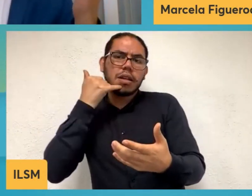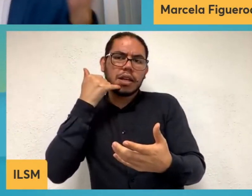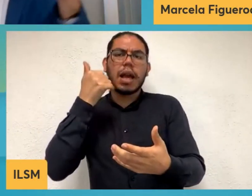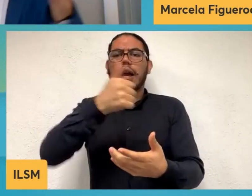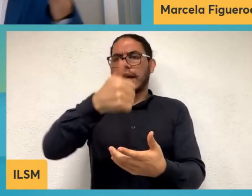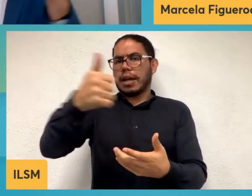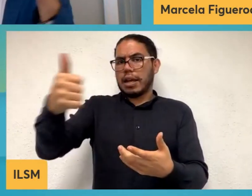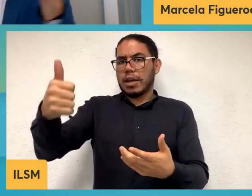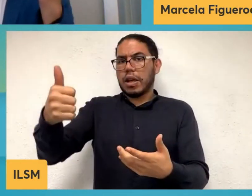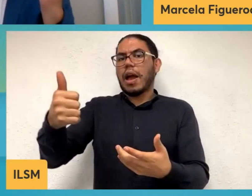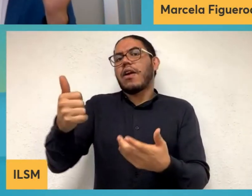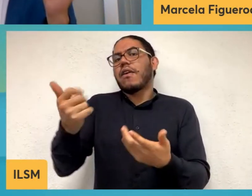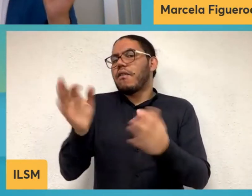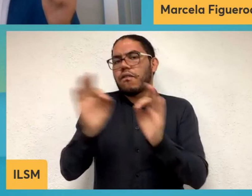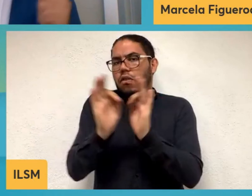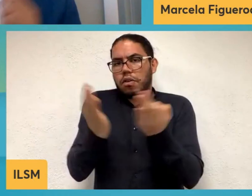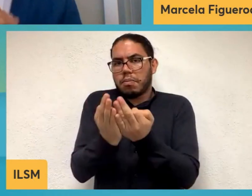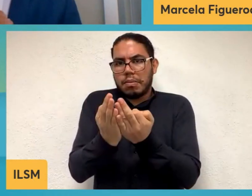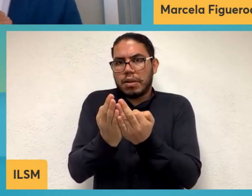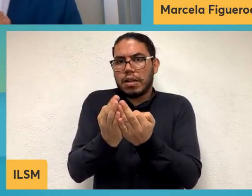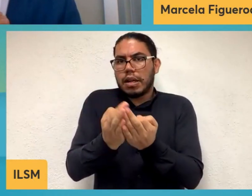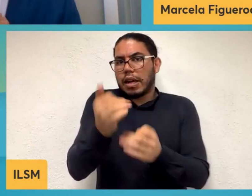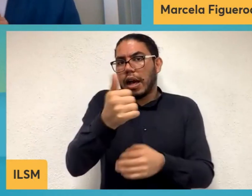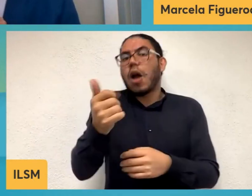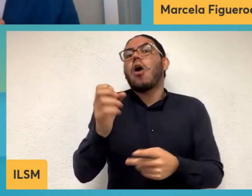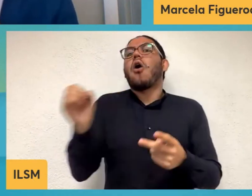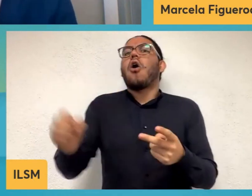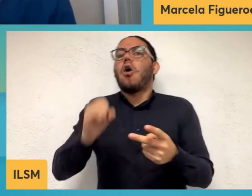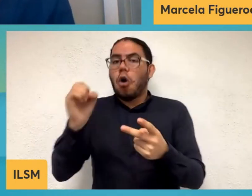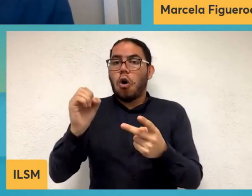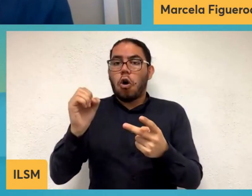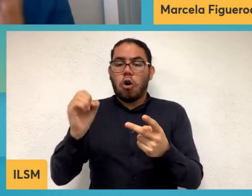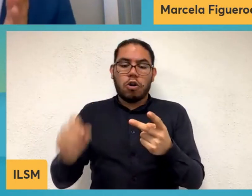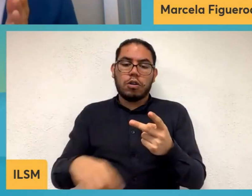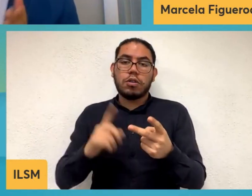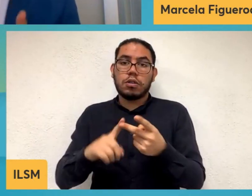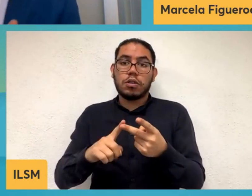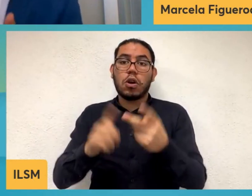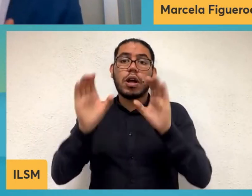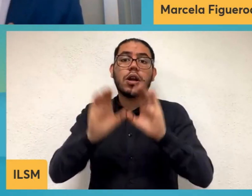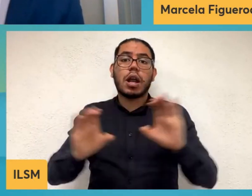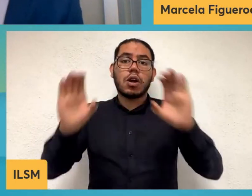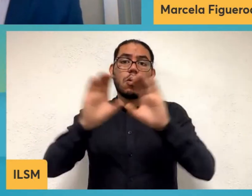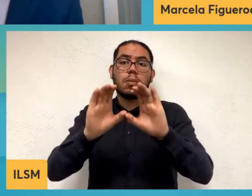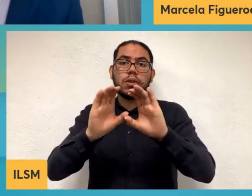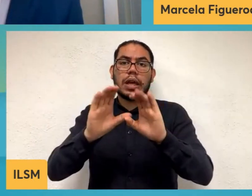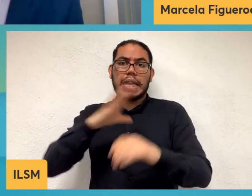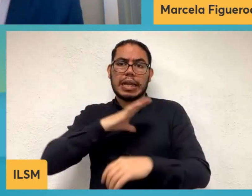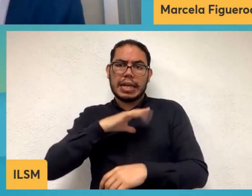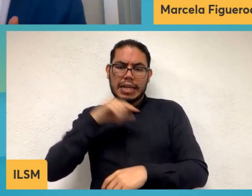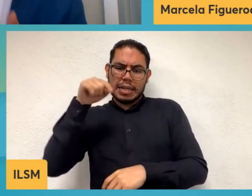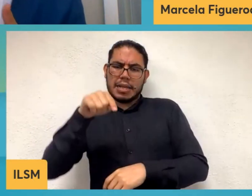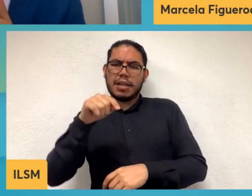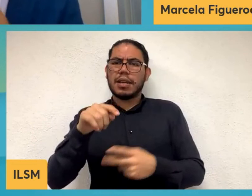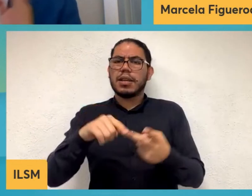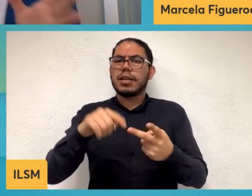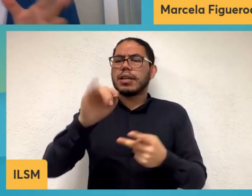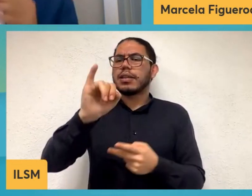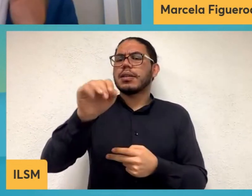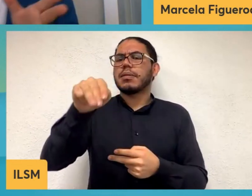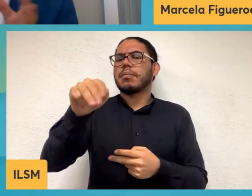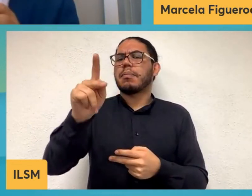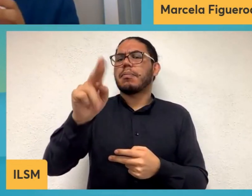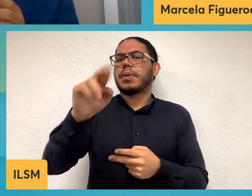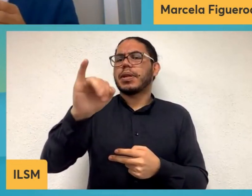sus propias formas de hacer su captura. O en su computadora, ahí dice imprimir band